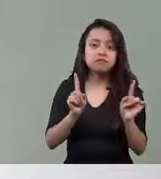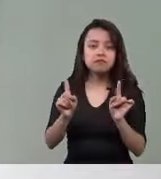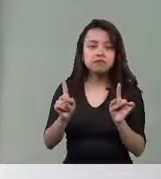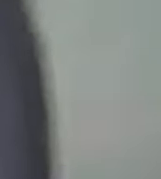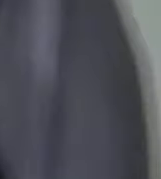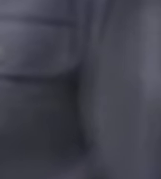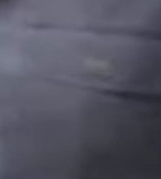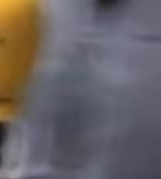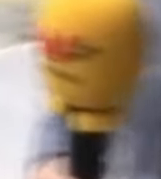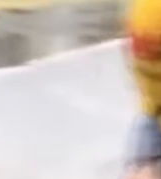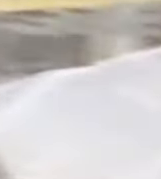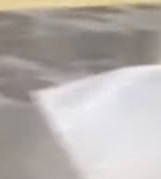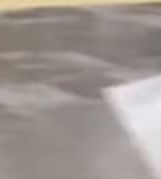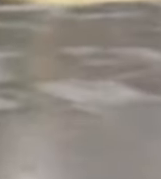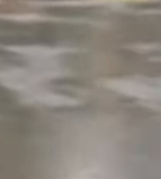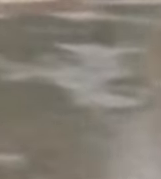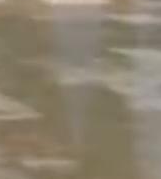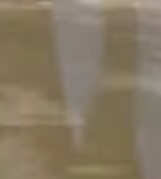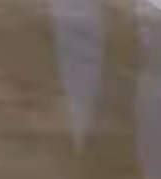con mucho más.